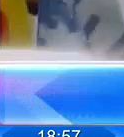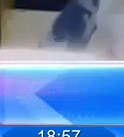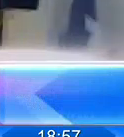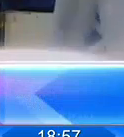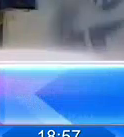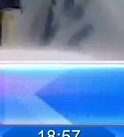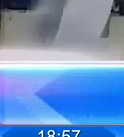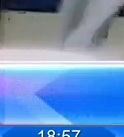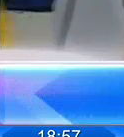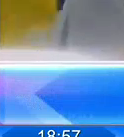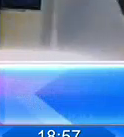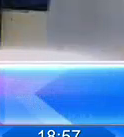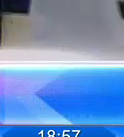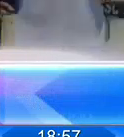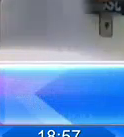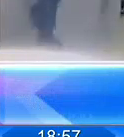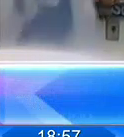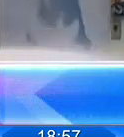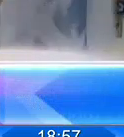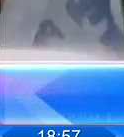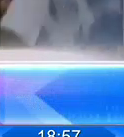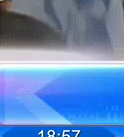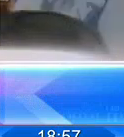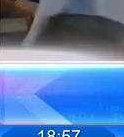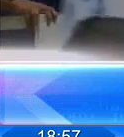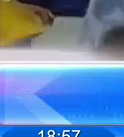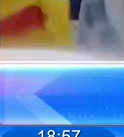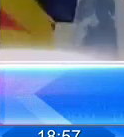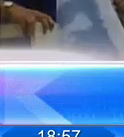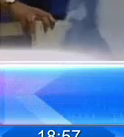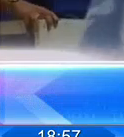de Guayaquil. María Fernanda.